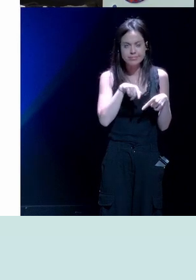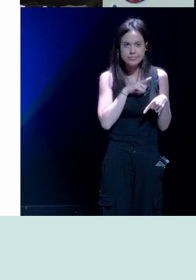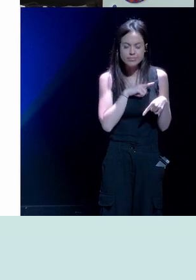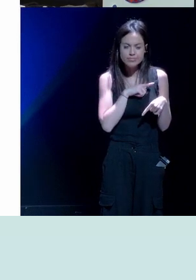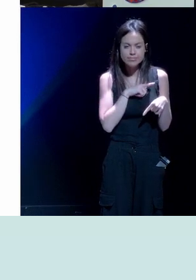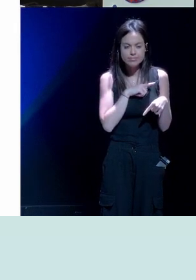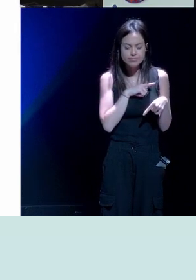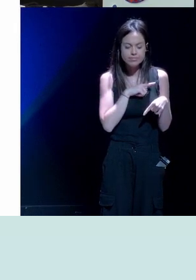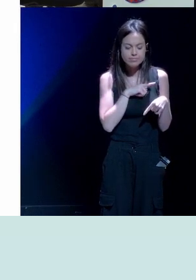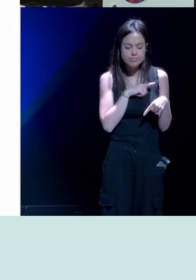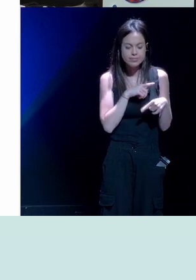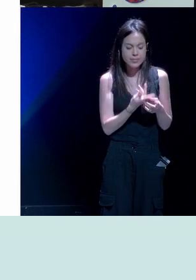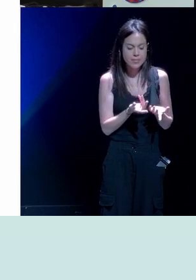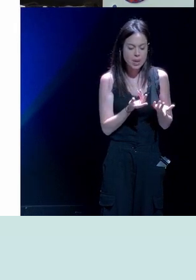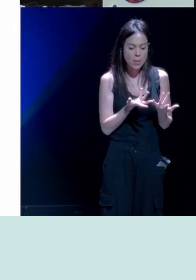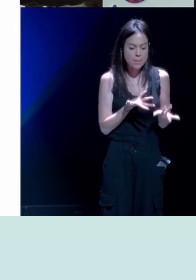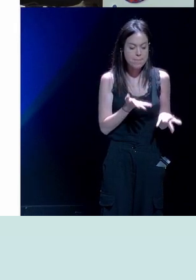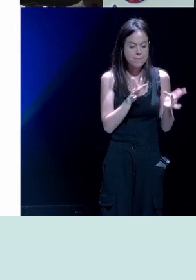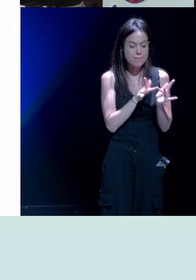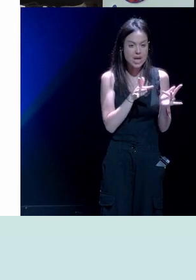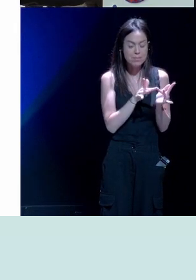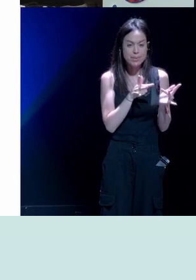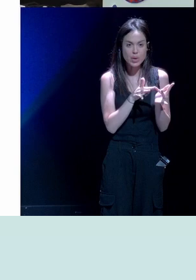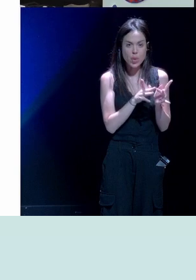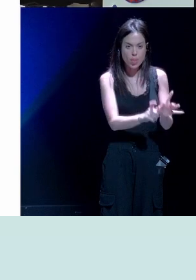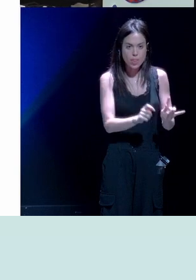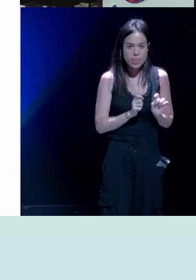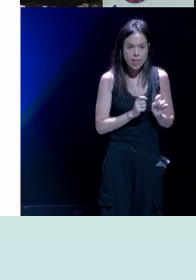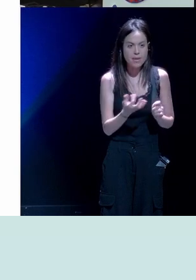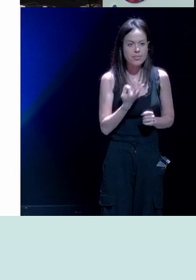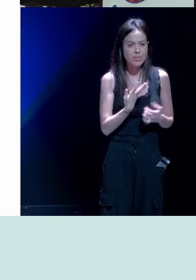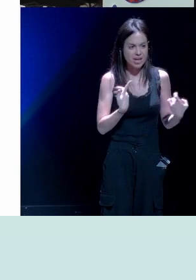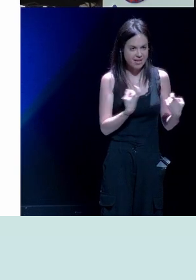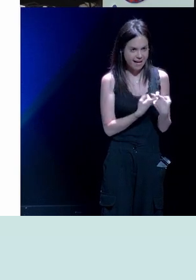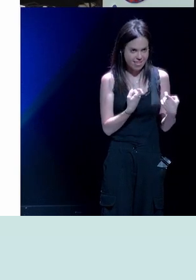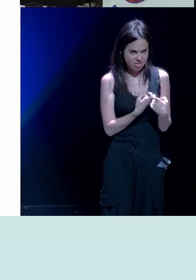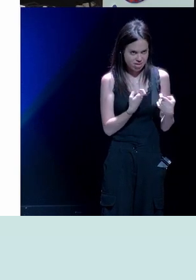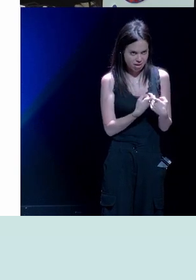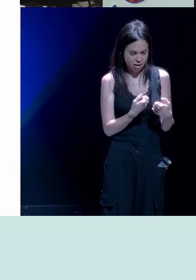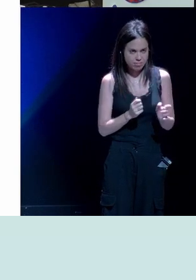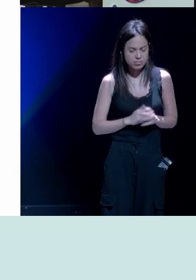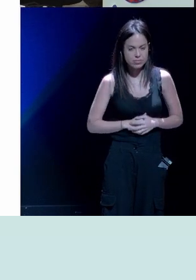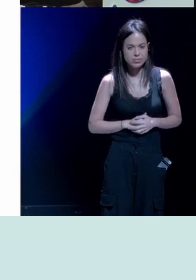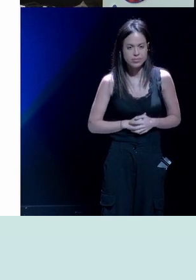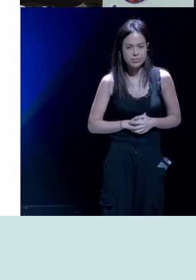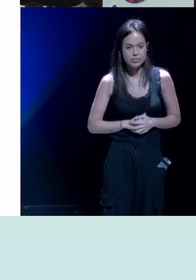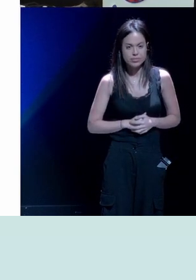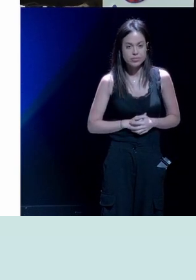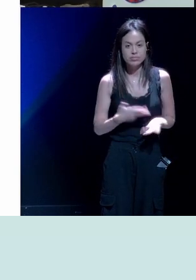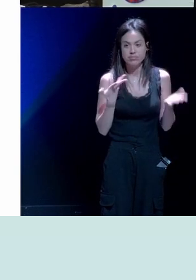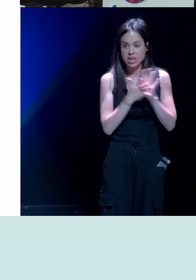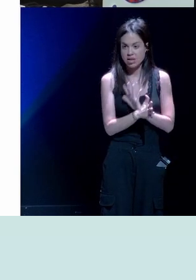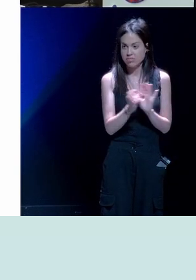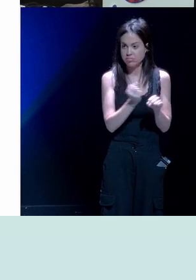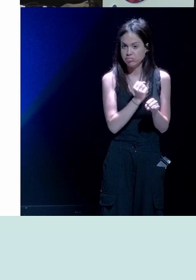el hecho de que el vínculo aporta una garantía, potencialmente al menos, de desempeñar un empleo